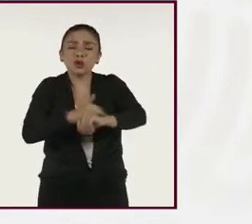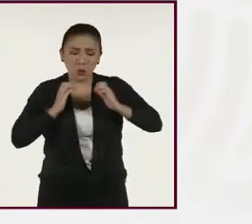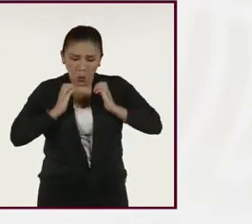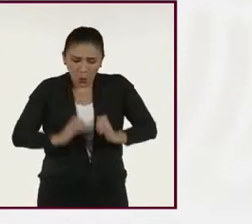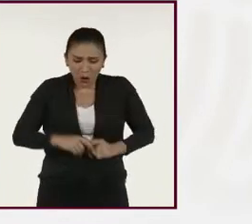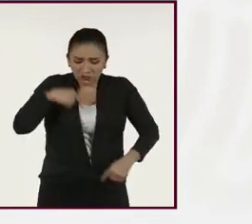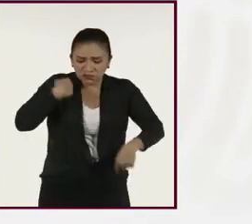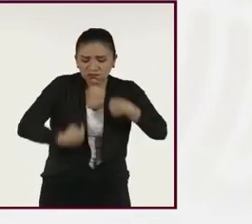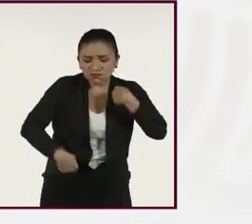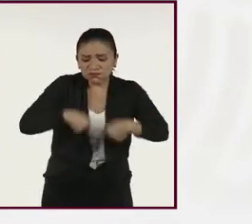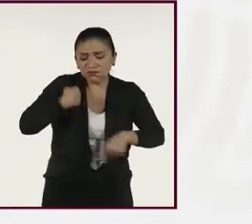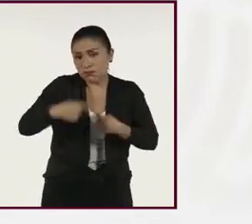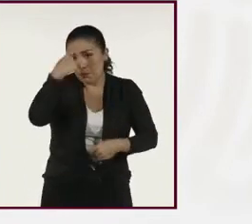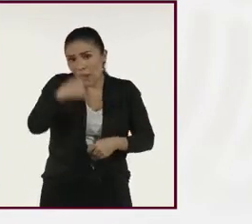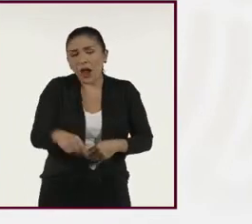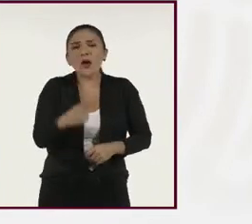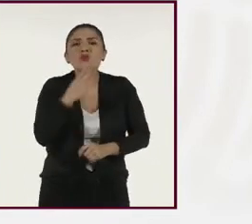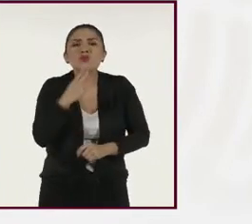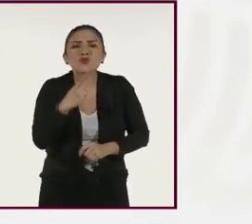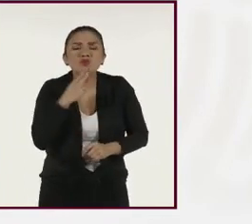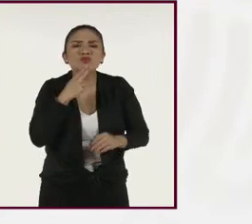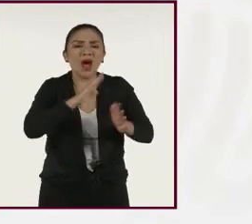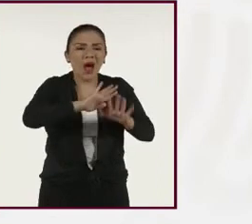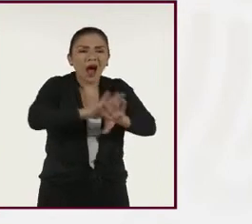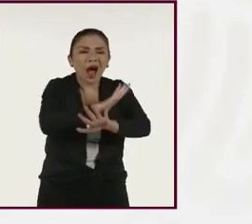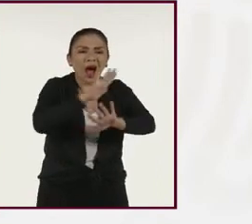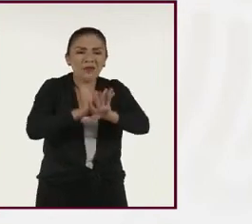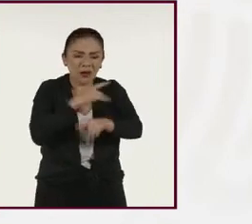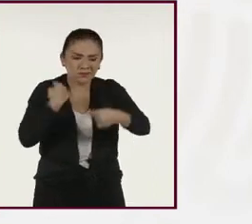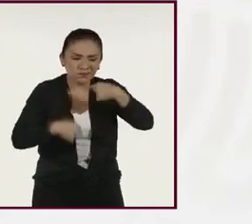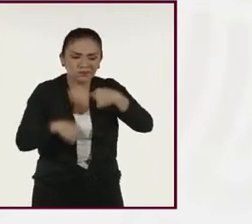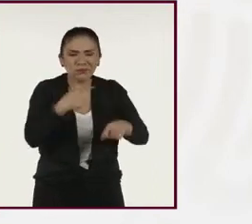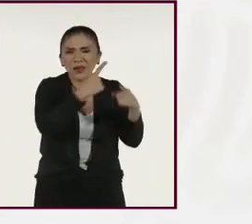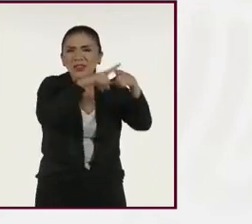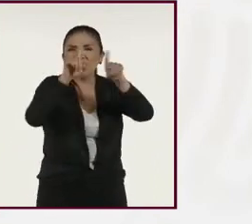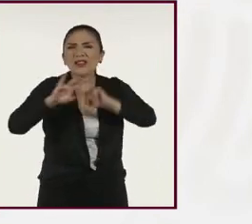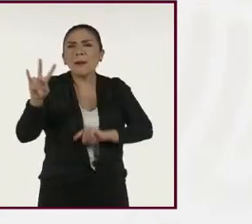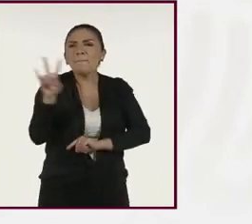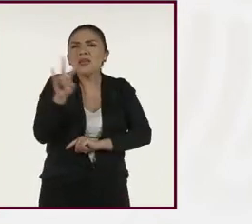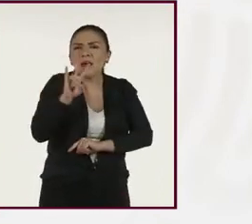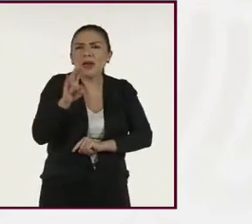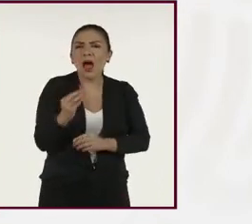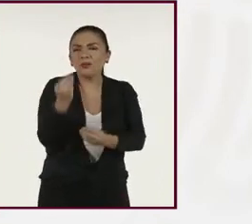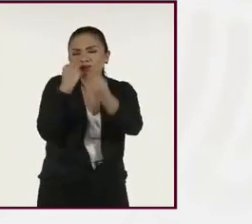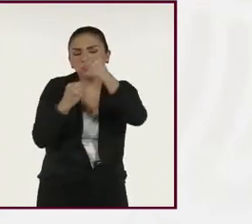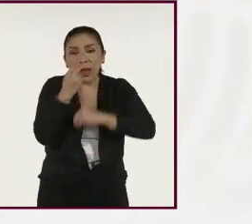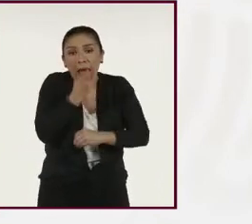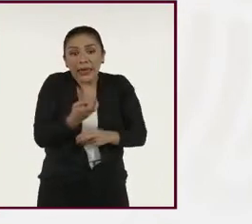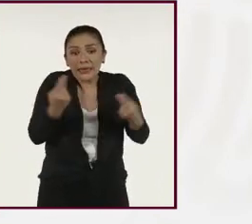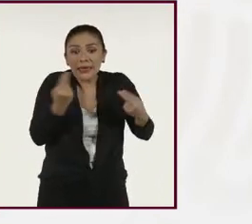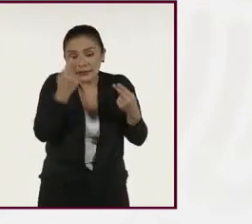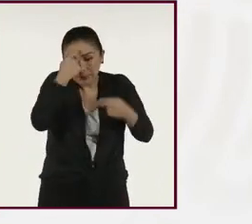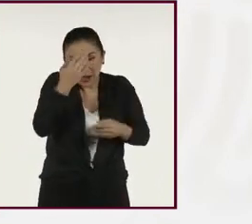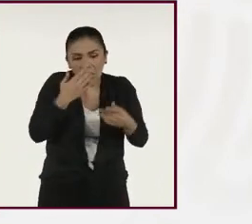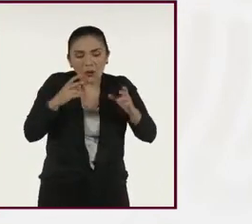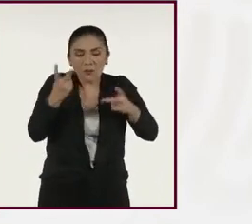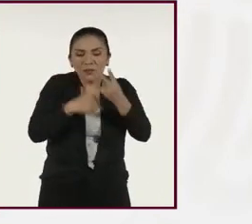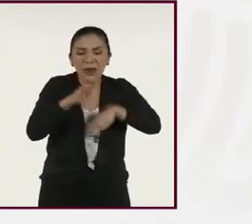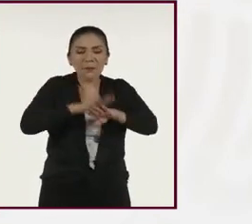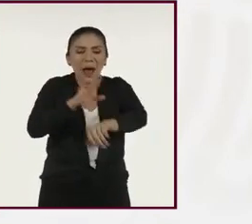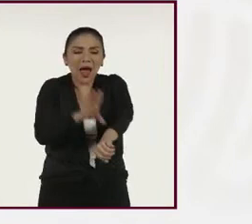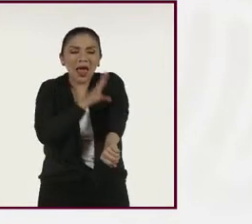cuerpo para utilizar, transformar e incorporar una serie de nutrientes que son necesarios para contar con la